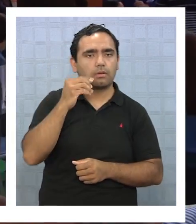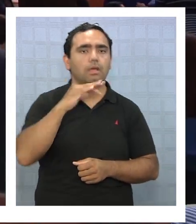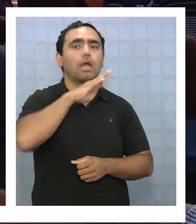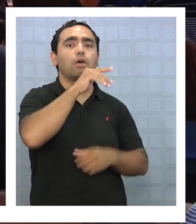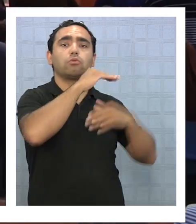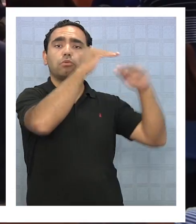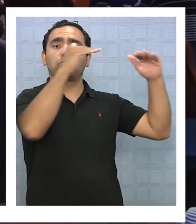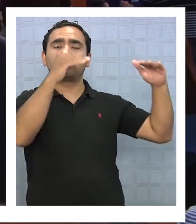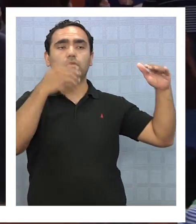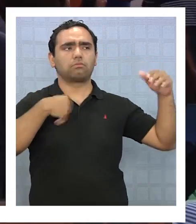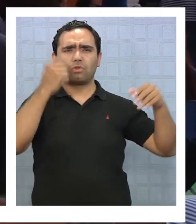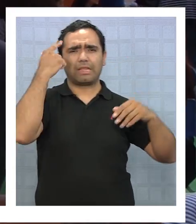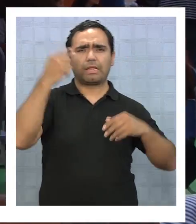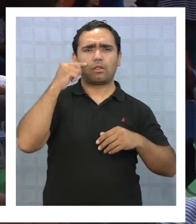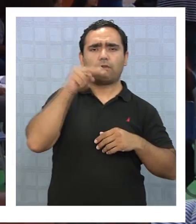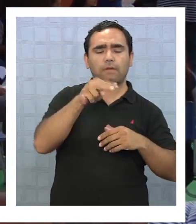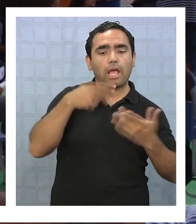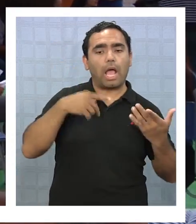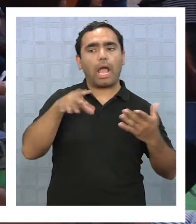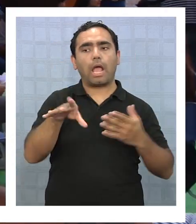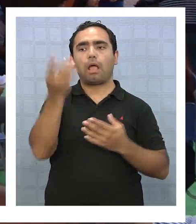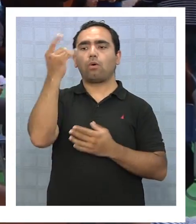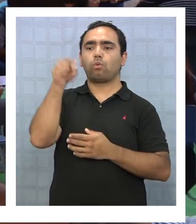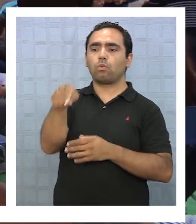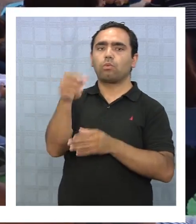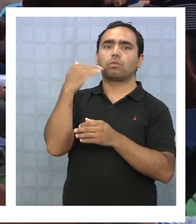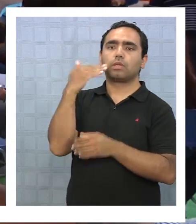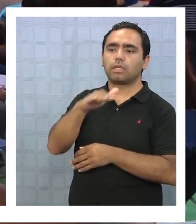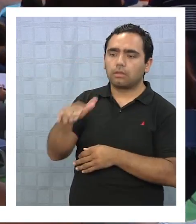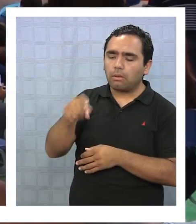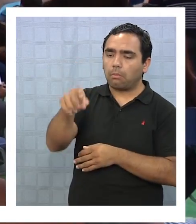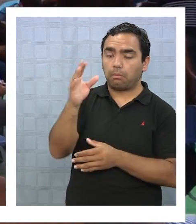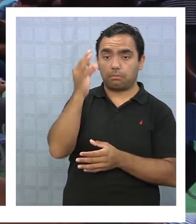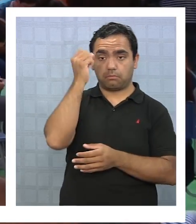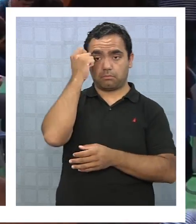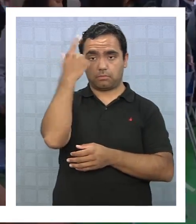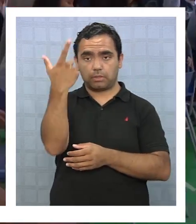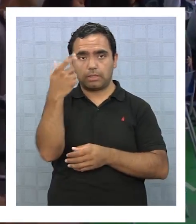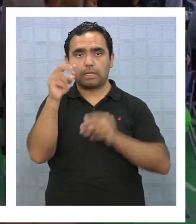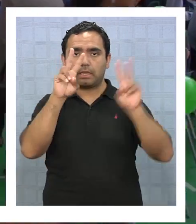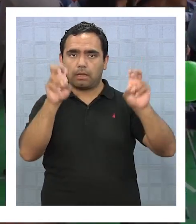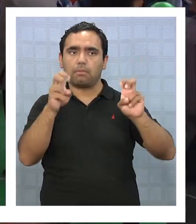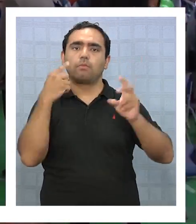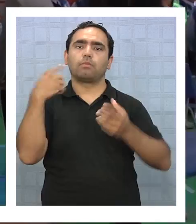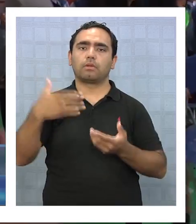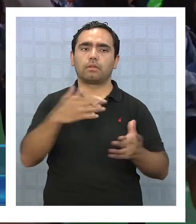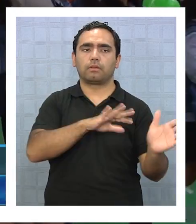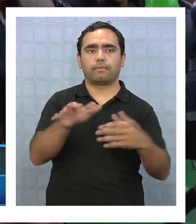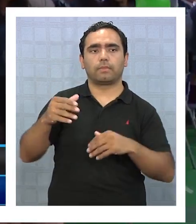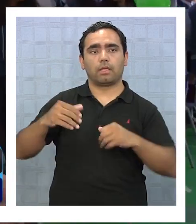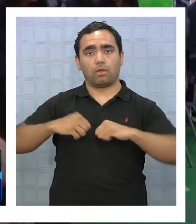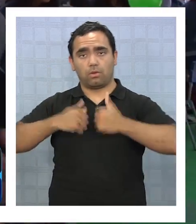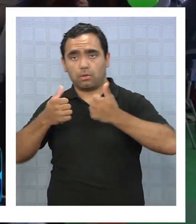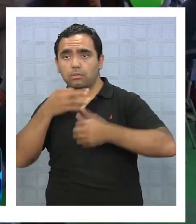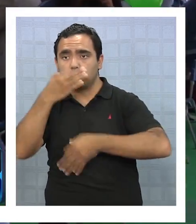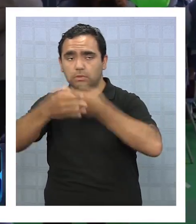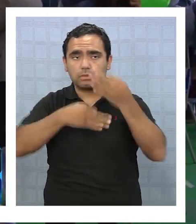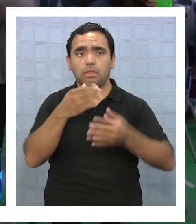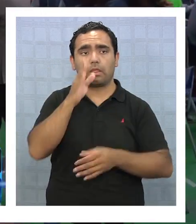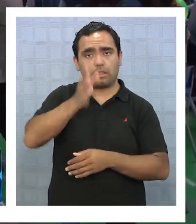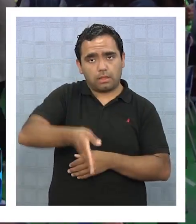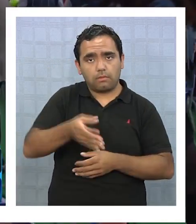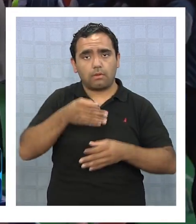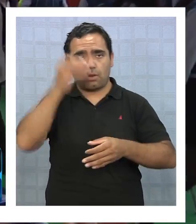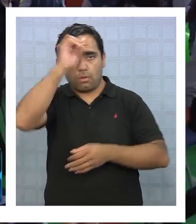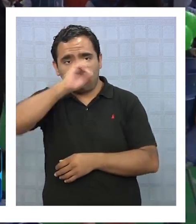entienden o no ven y por lo tanto muchas veces ayuda a poder aterrizar ciertos temas. Mira, a los mismos chicos yo les he dicho que ahora es cuando tienen